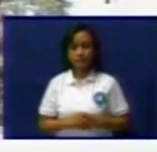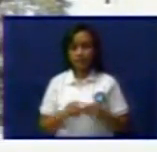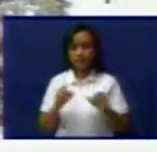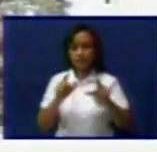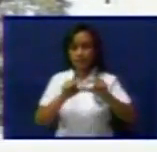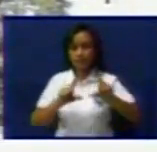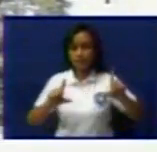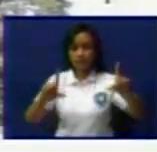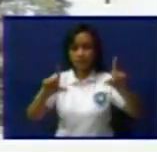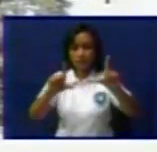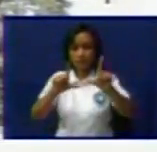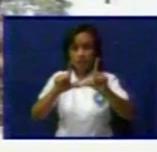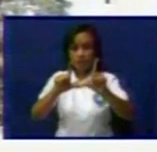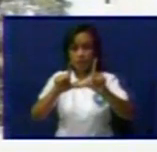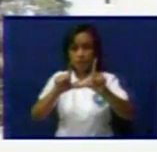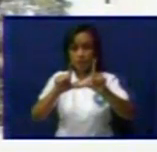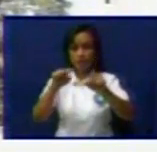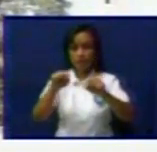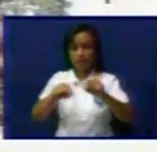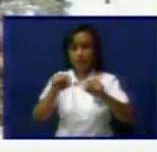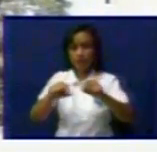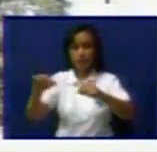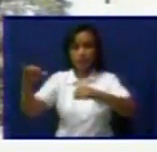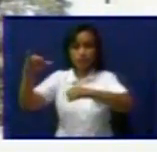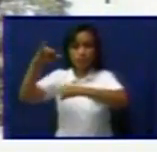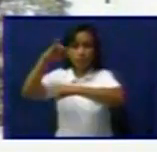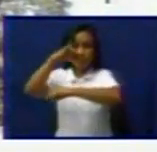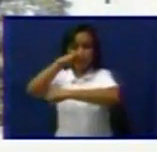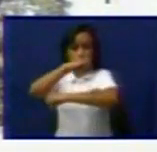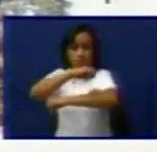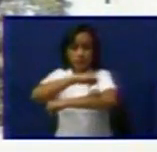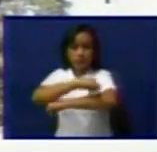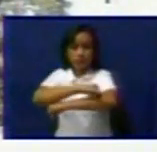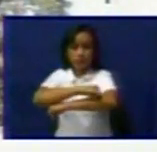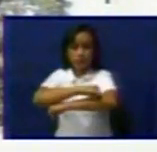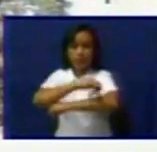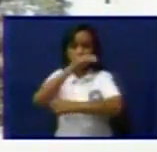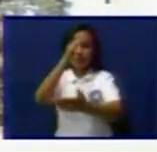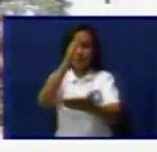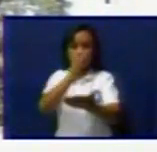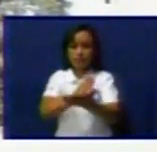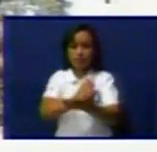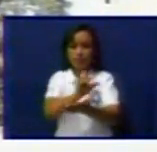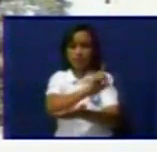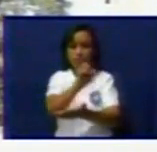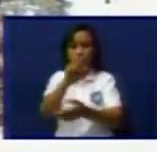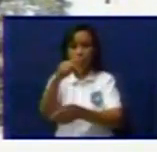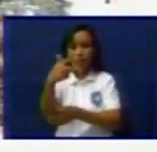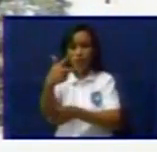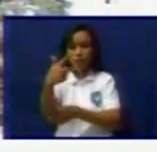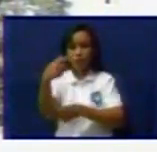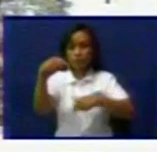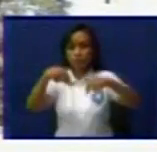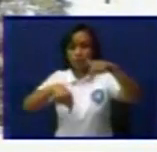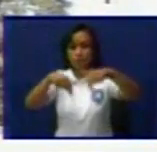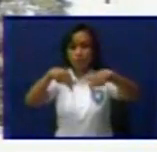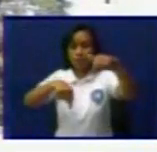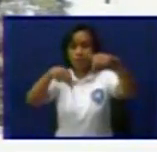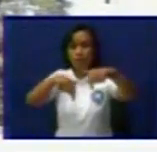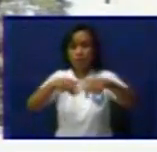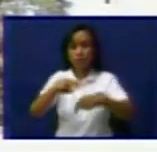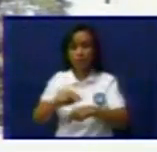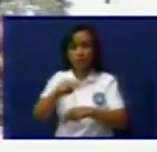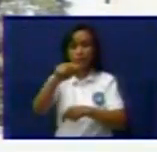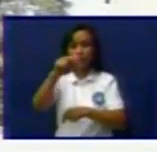La ubicación preliminar del aeropuerto está a 8 kilómetros al norte de